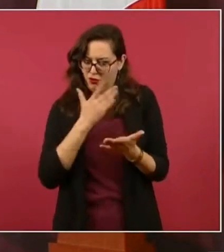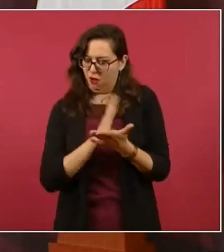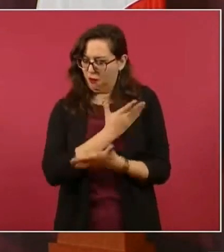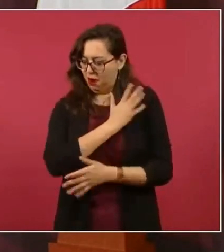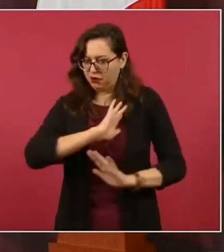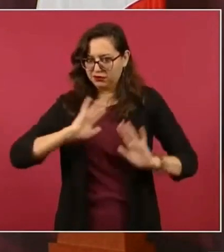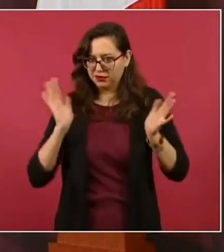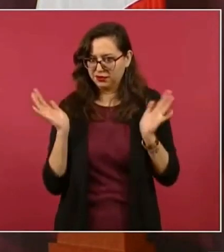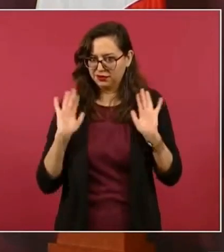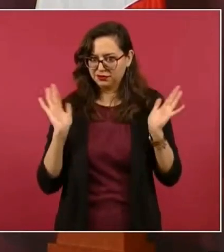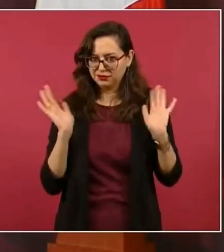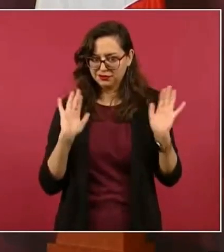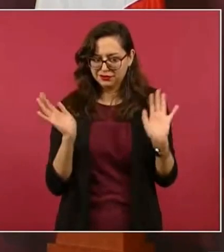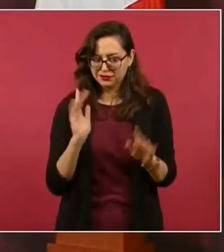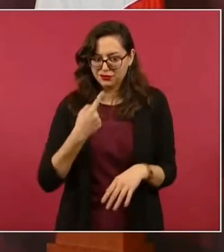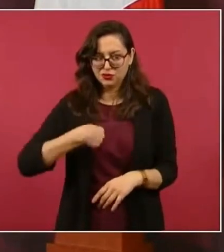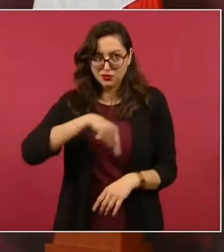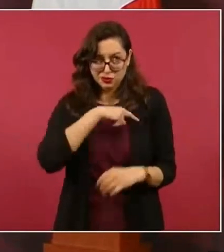O sea,